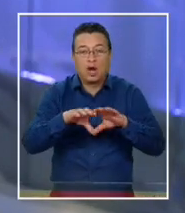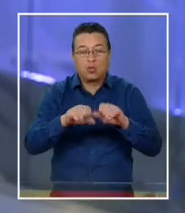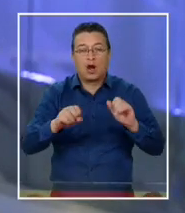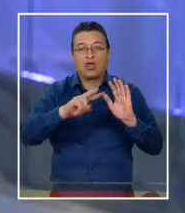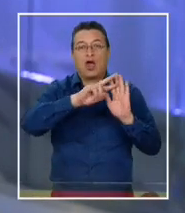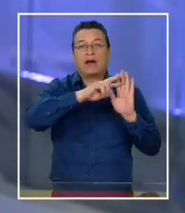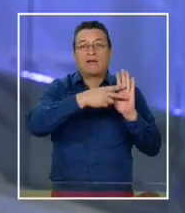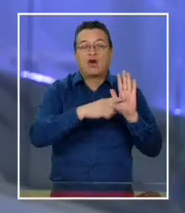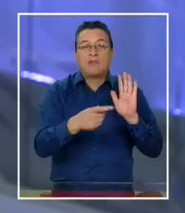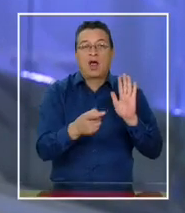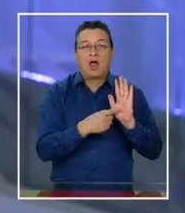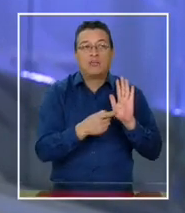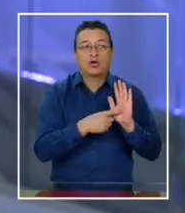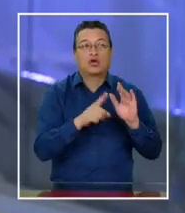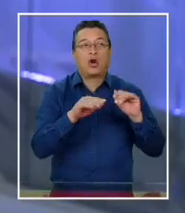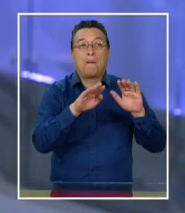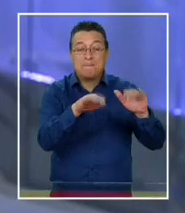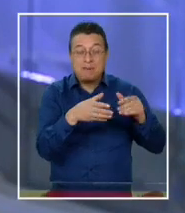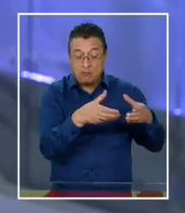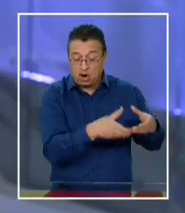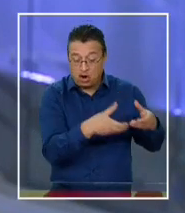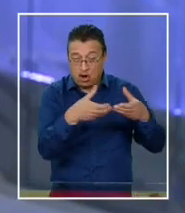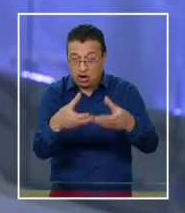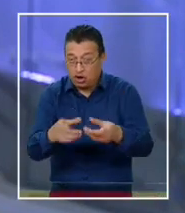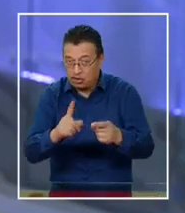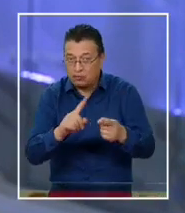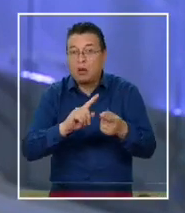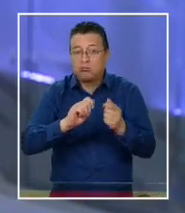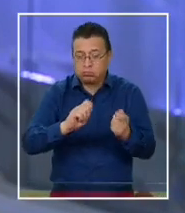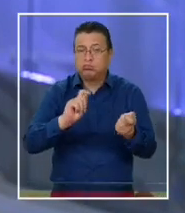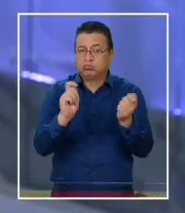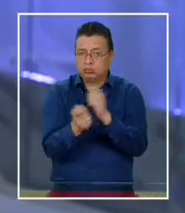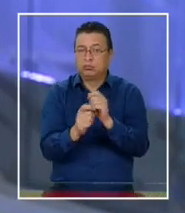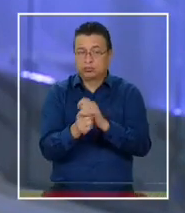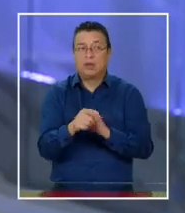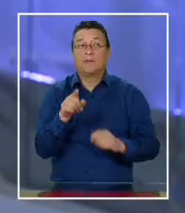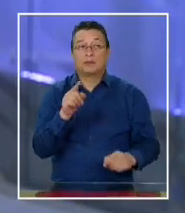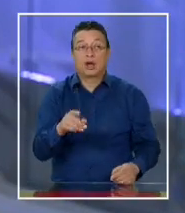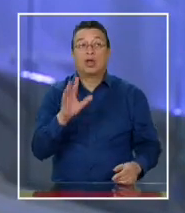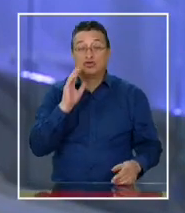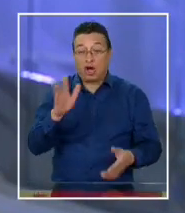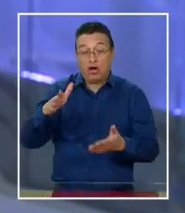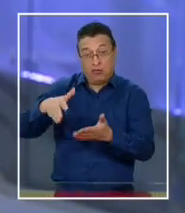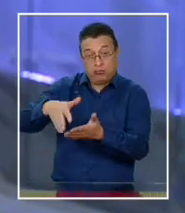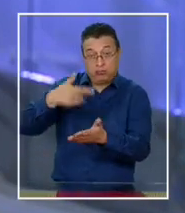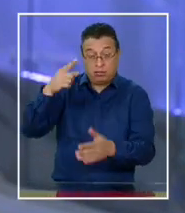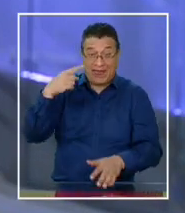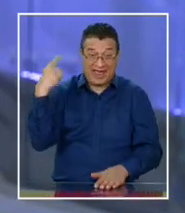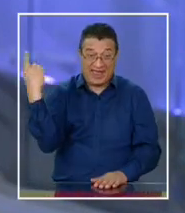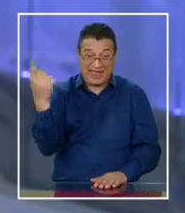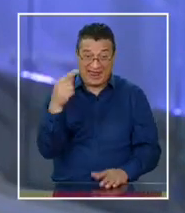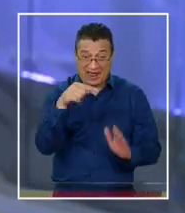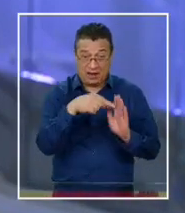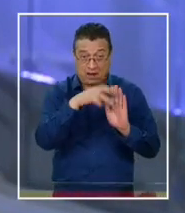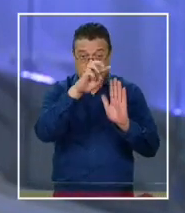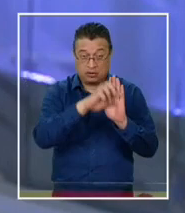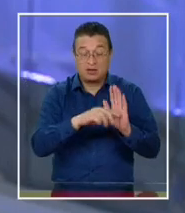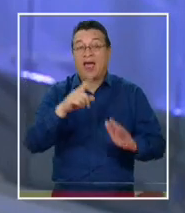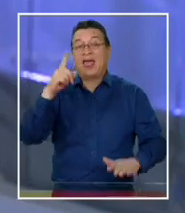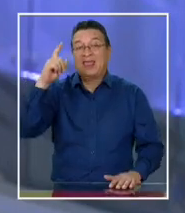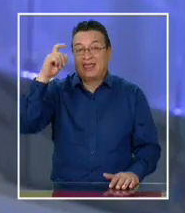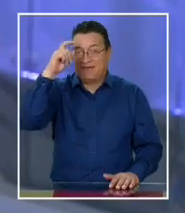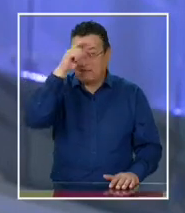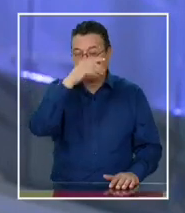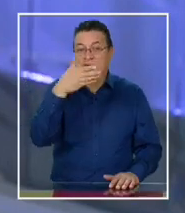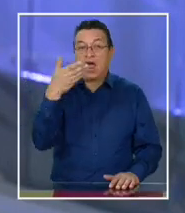torno a la reforma tributaria que no sea exactamente el mismo que tuvimos en la cámara encontramos que dado que se rechazó en general ese proyecto es muy difícil